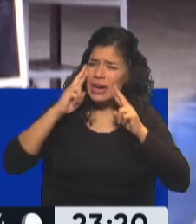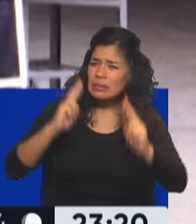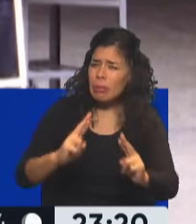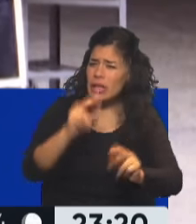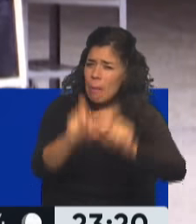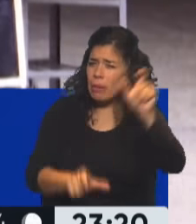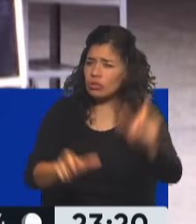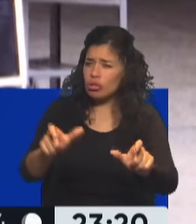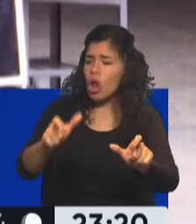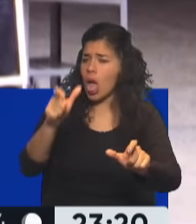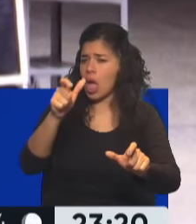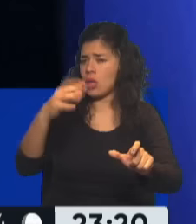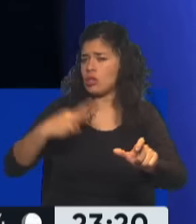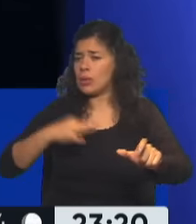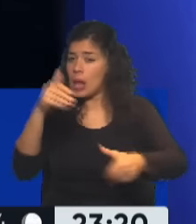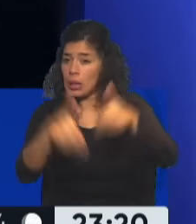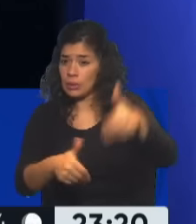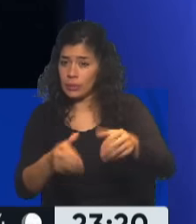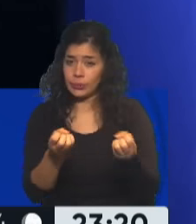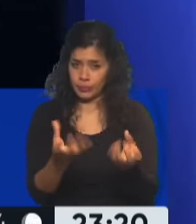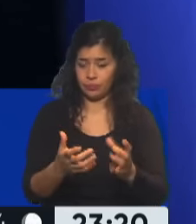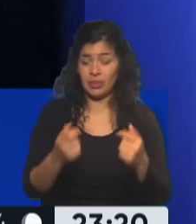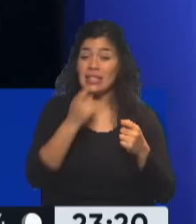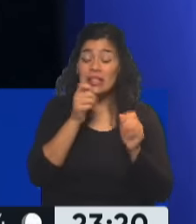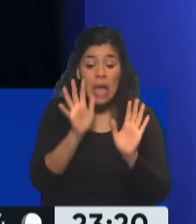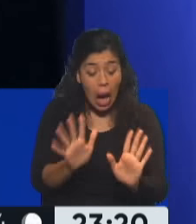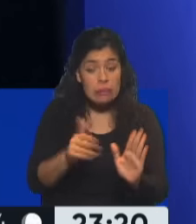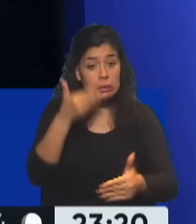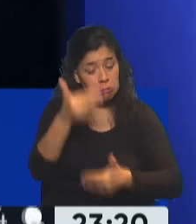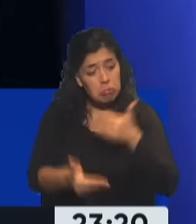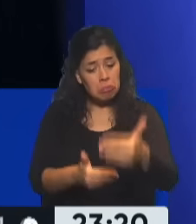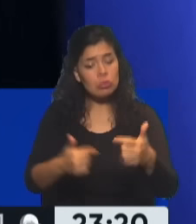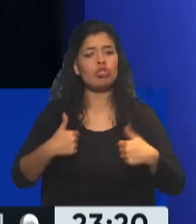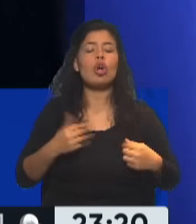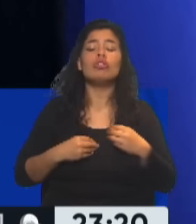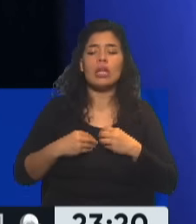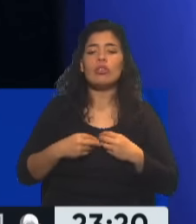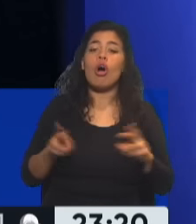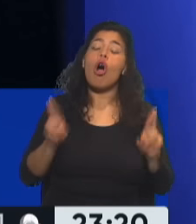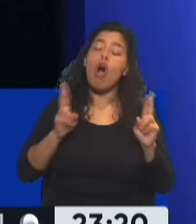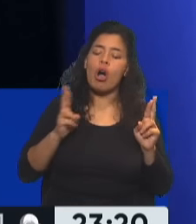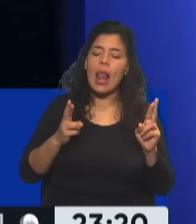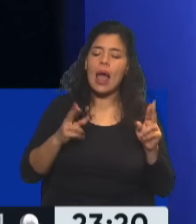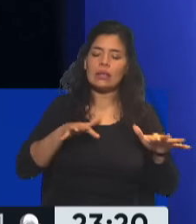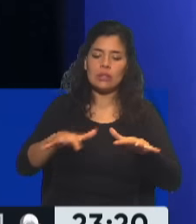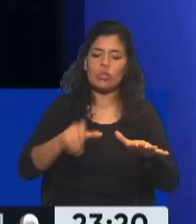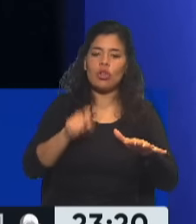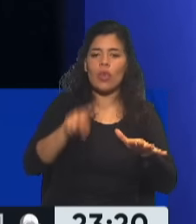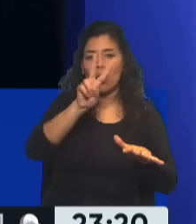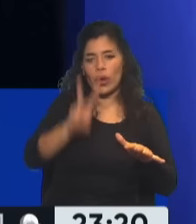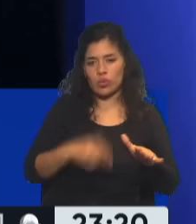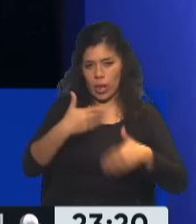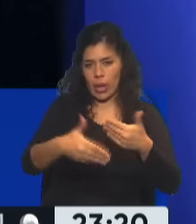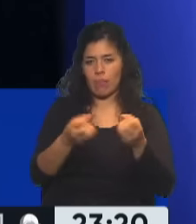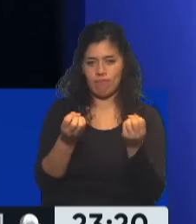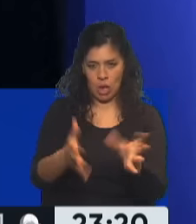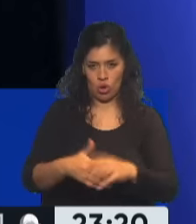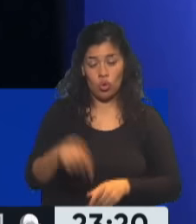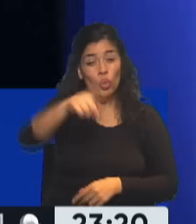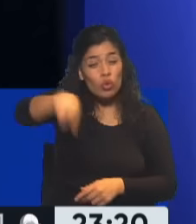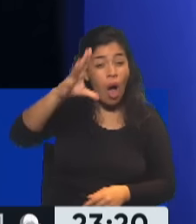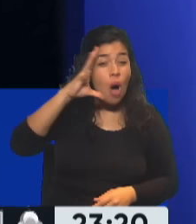Si eso resulta así, yo siento que vamos a tener un mejoramiento de la condición. Acuérdense que Venezuela es el 66%